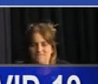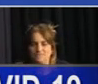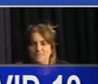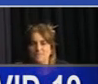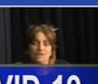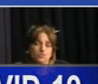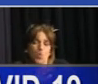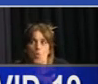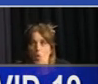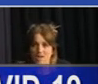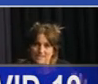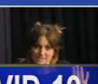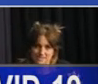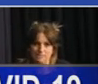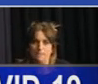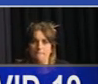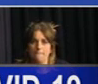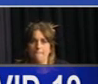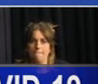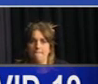en sus respectivos ámbitos